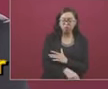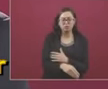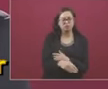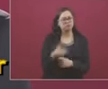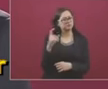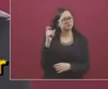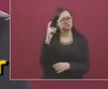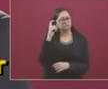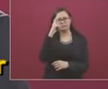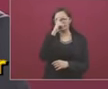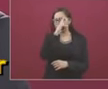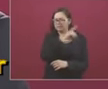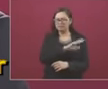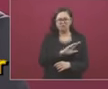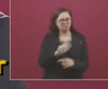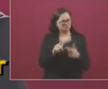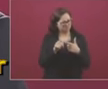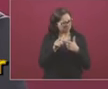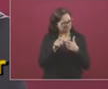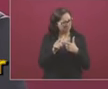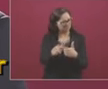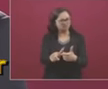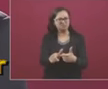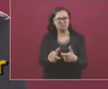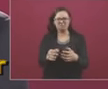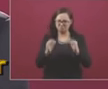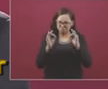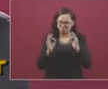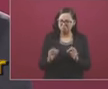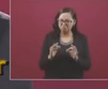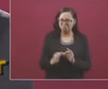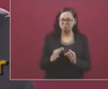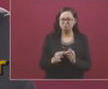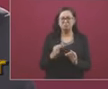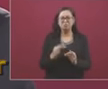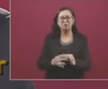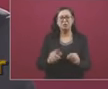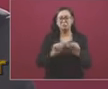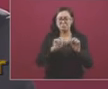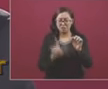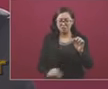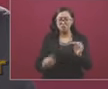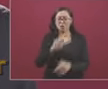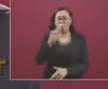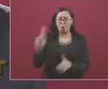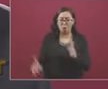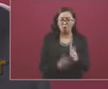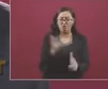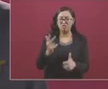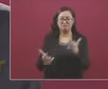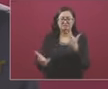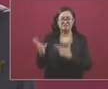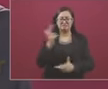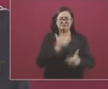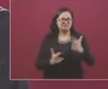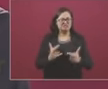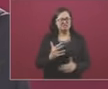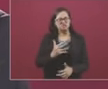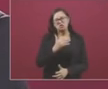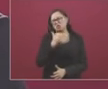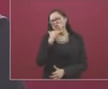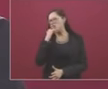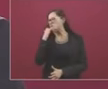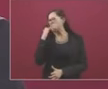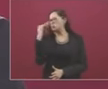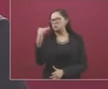y que el país no retrocedan a los inmundos y